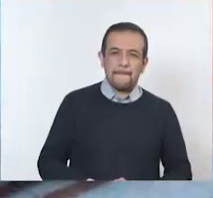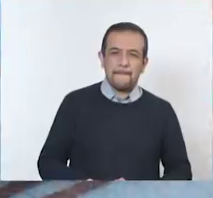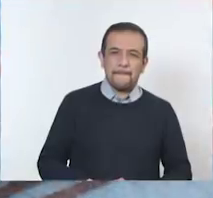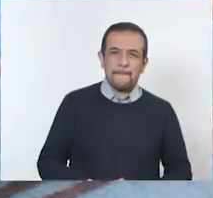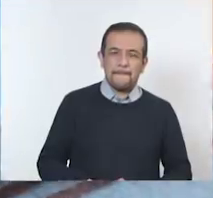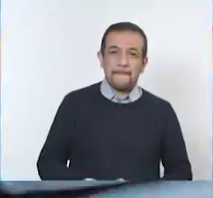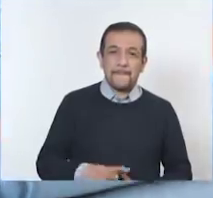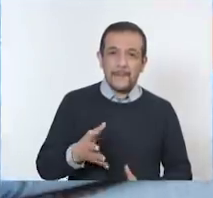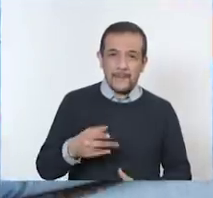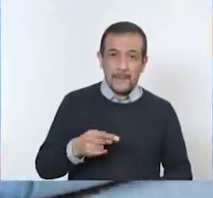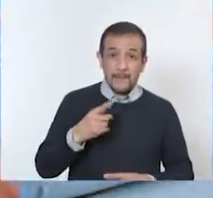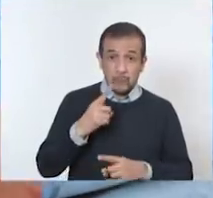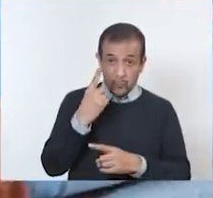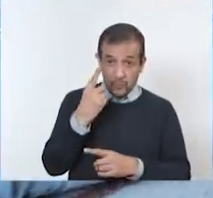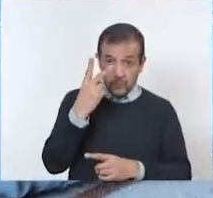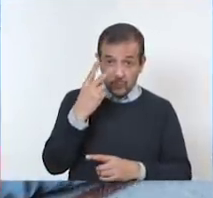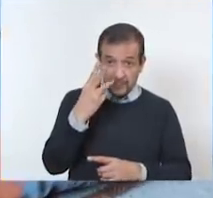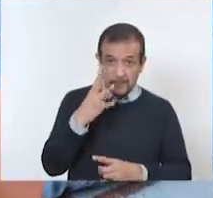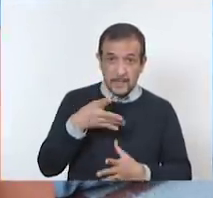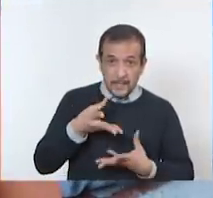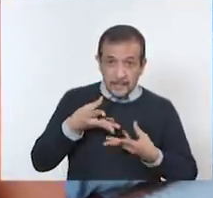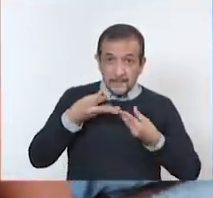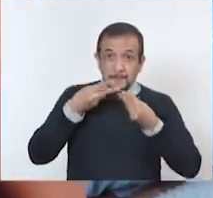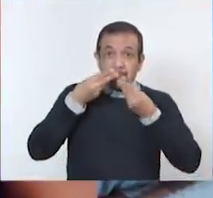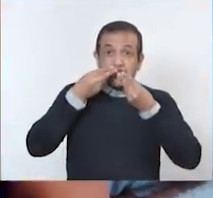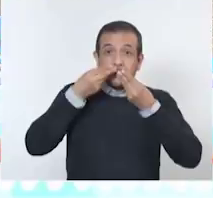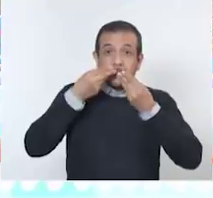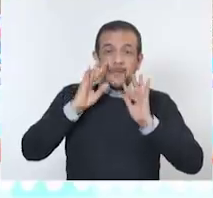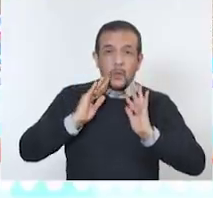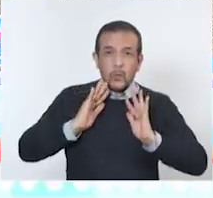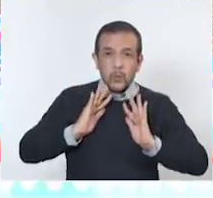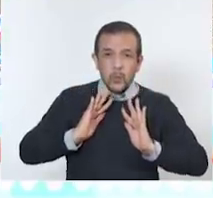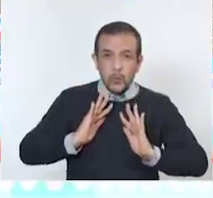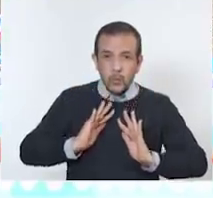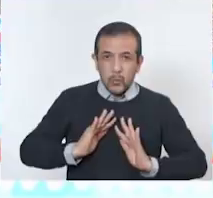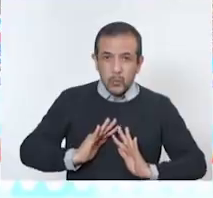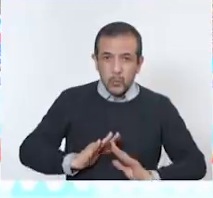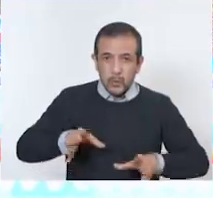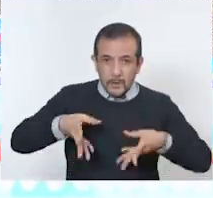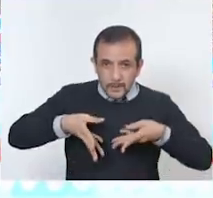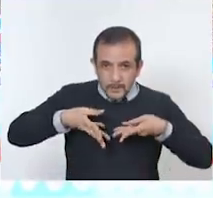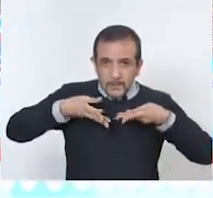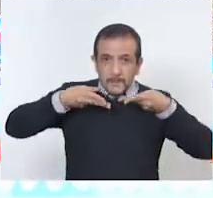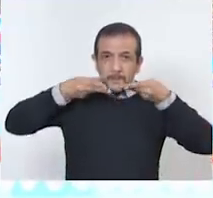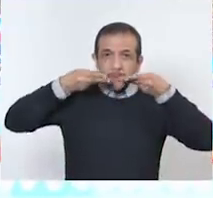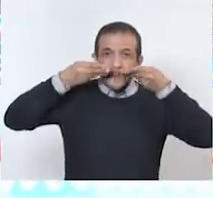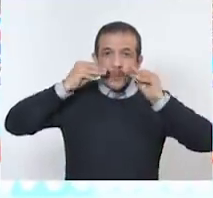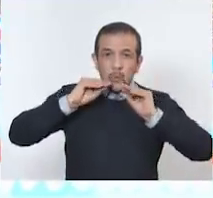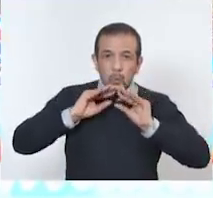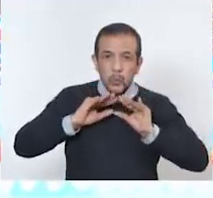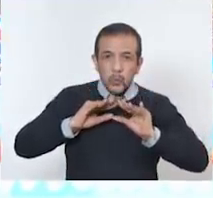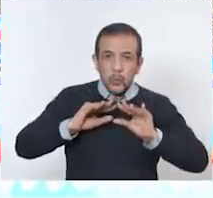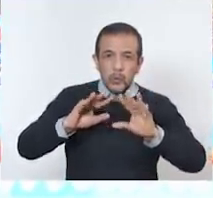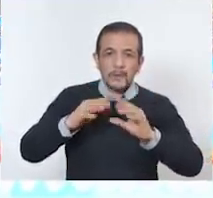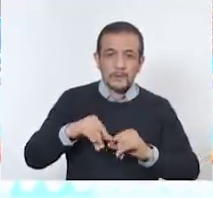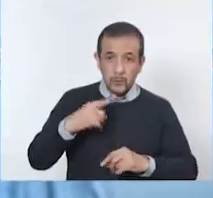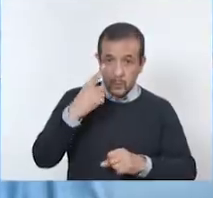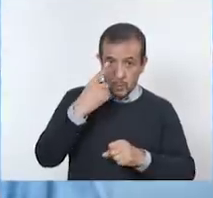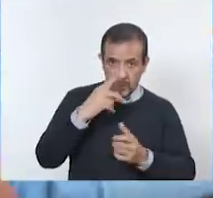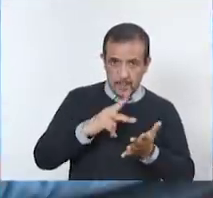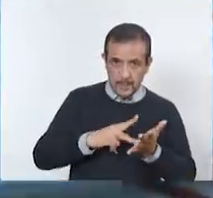1, 2, 3. Respiramos, exhalamos, respiramos, exhalamos. Una